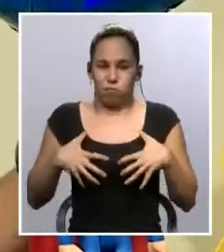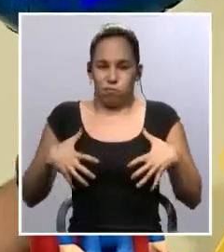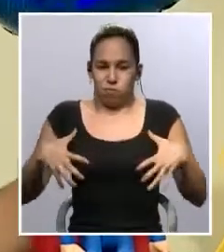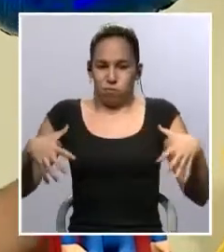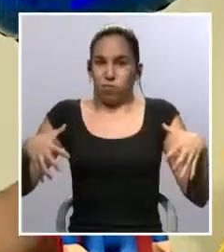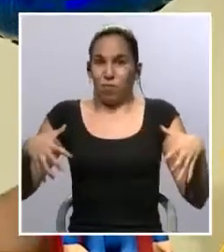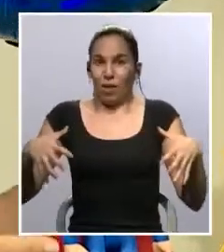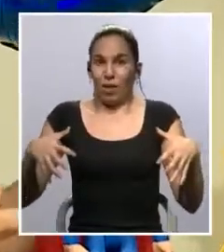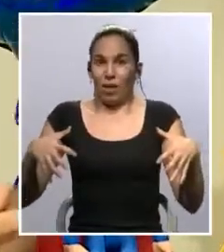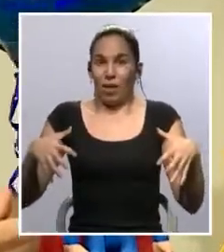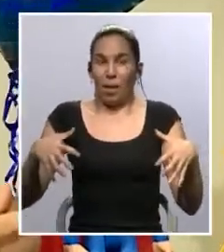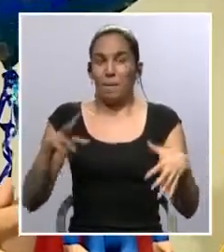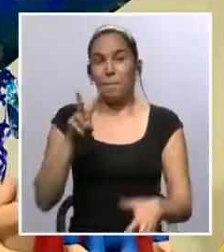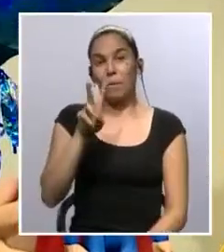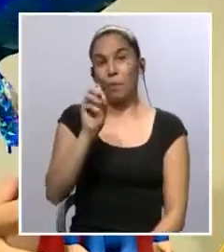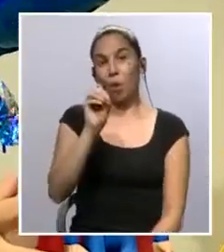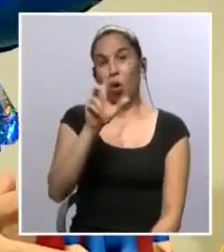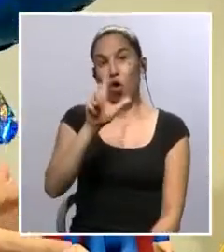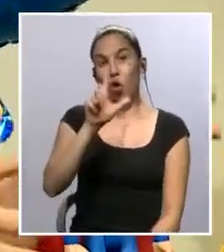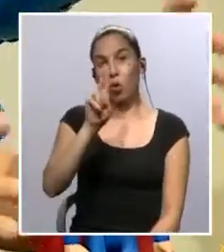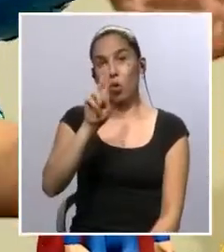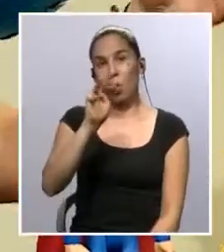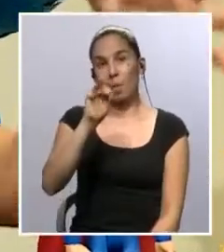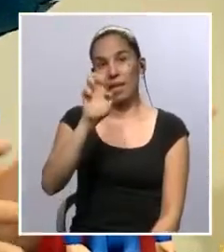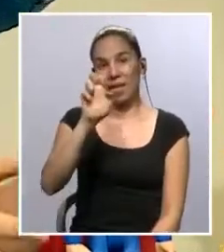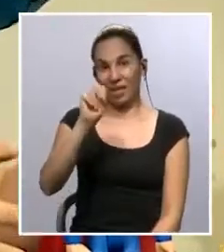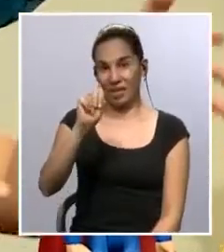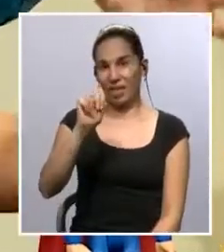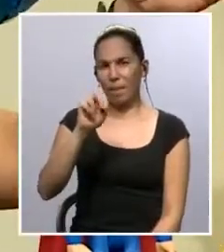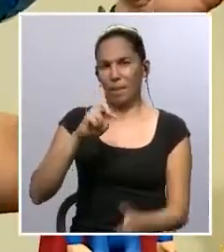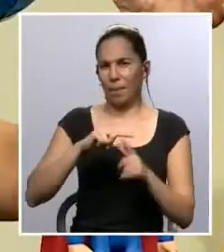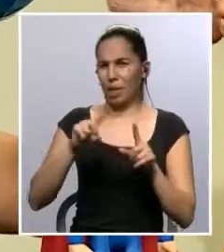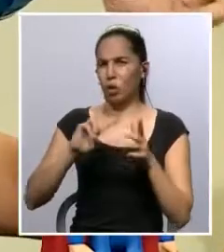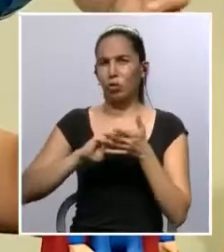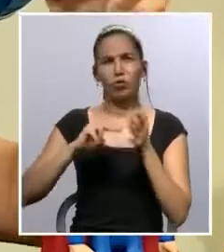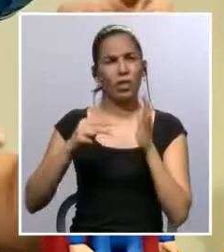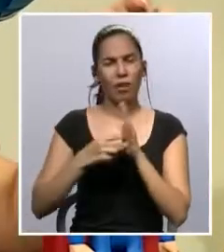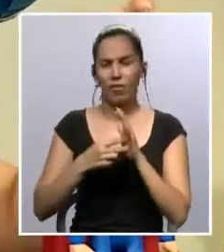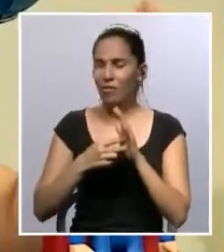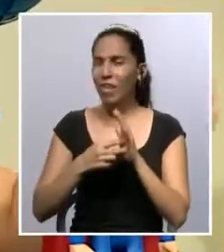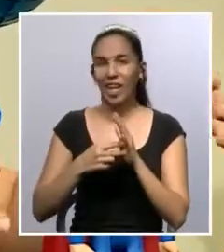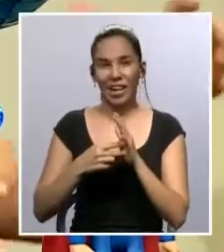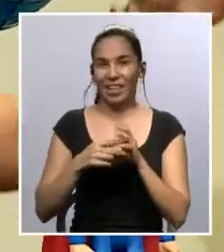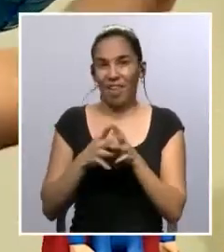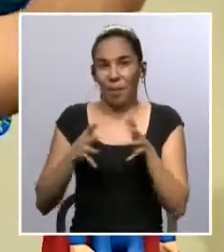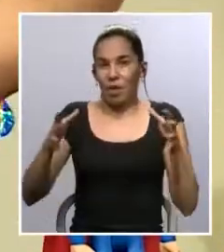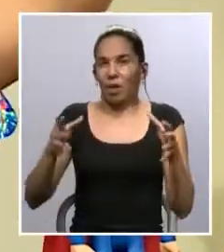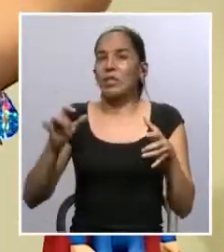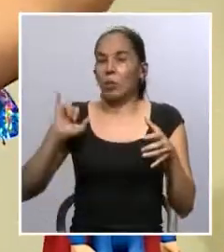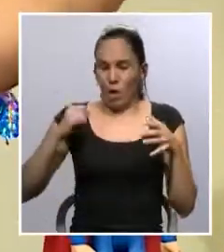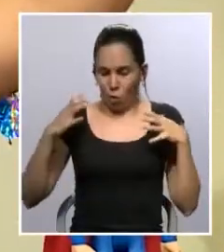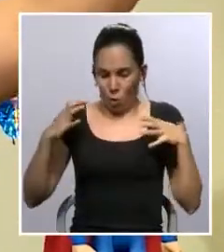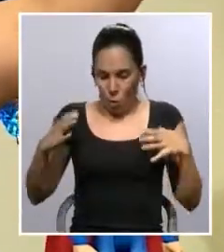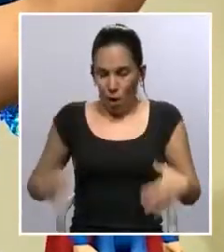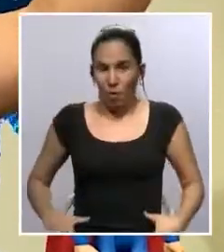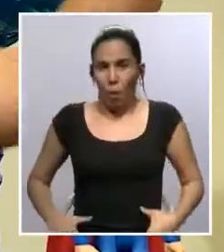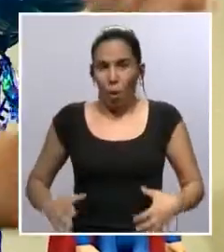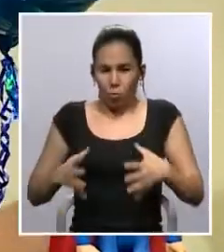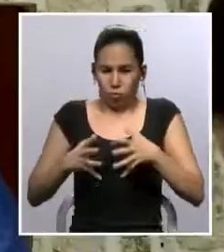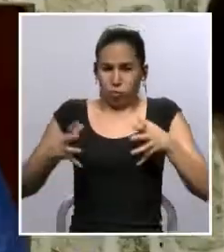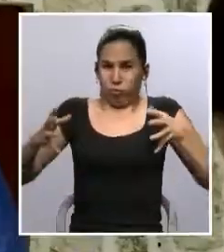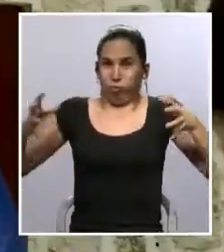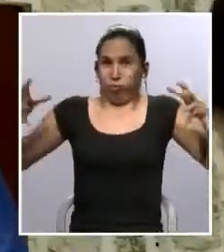no. Yo. El tamaño es toda, proporcionalmente, incluyendo la masa. Y eso lo haría un cuerpo muy pesado.